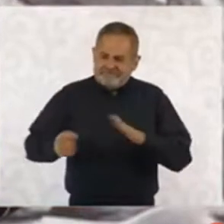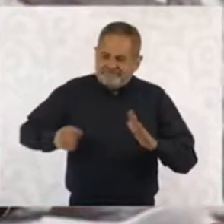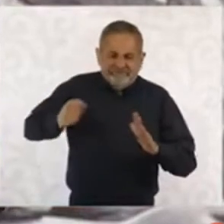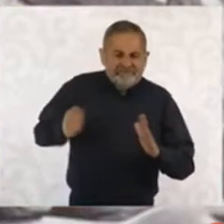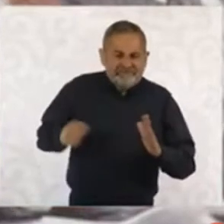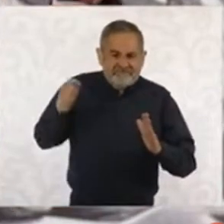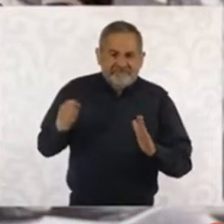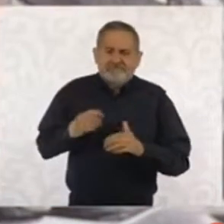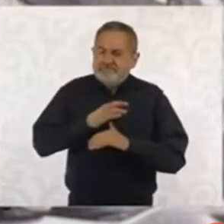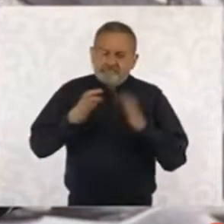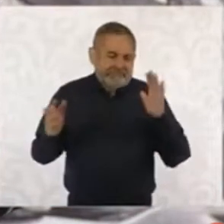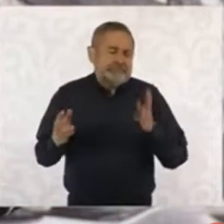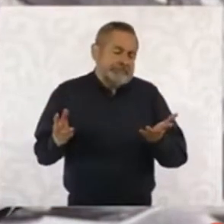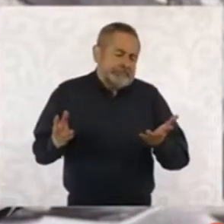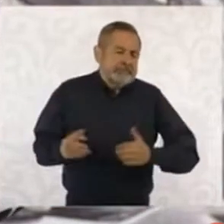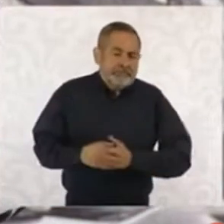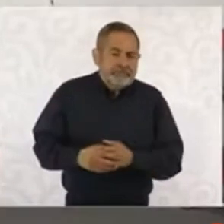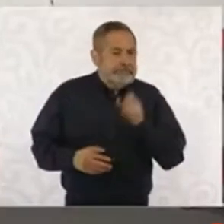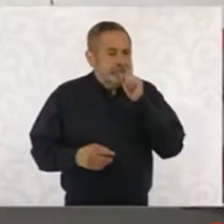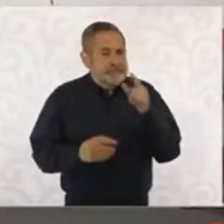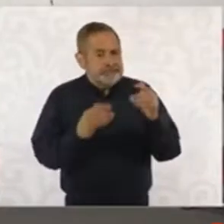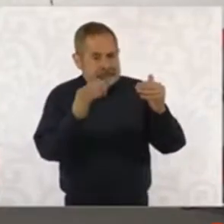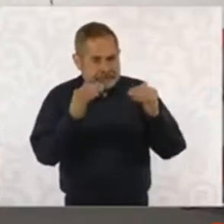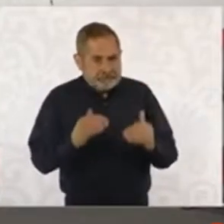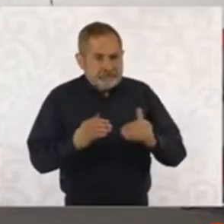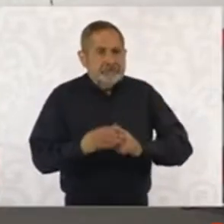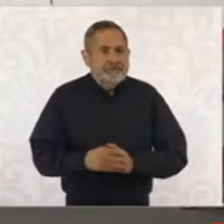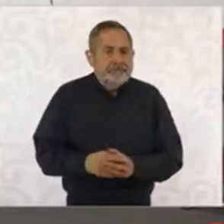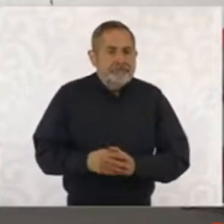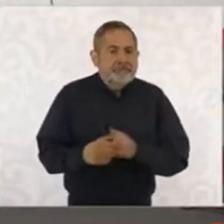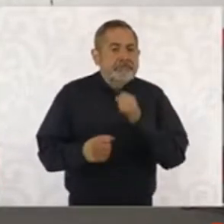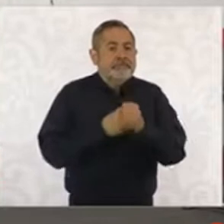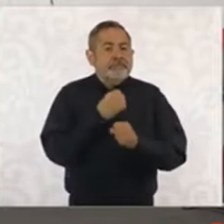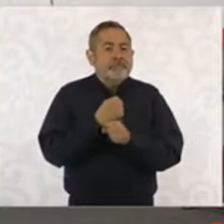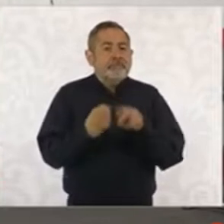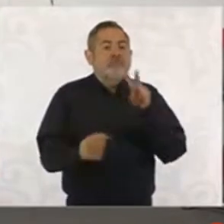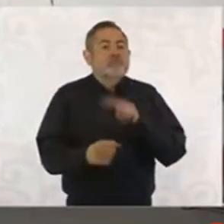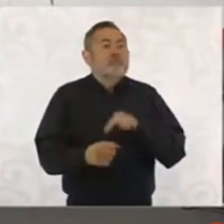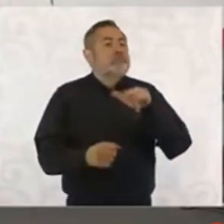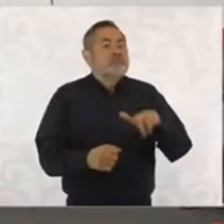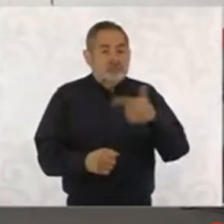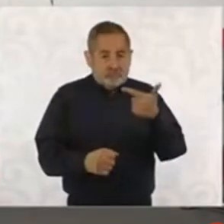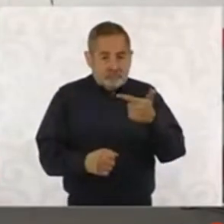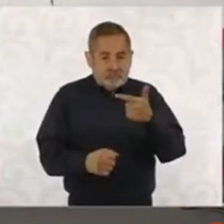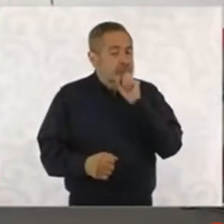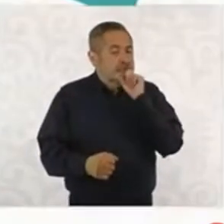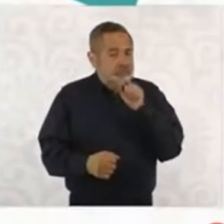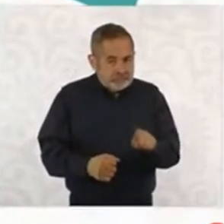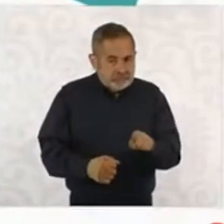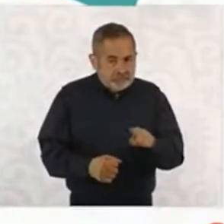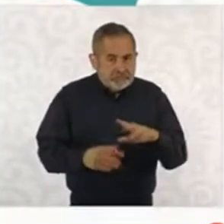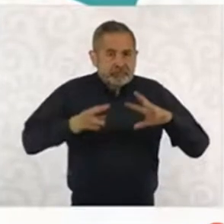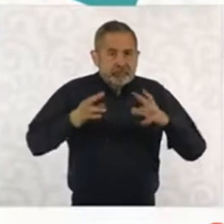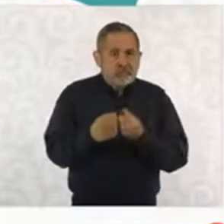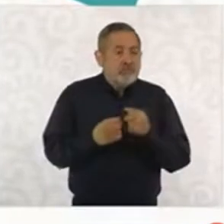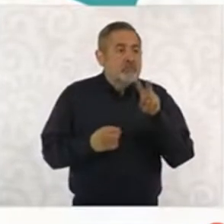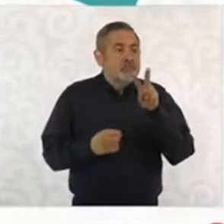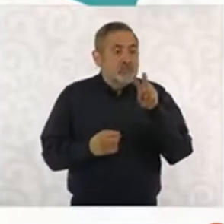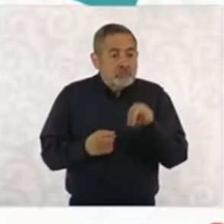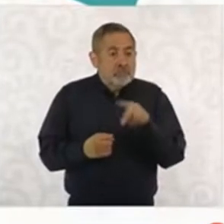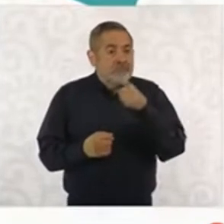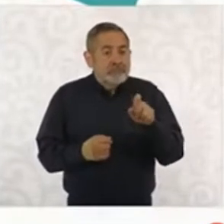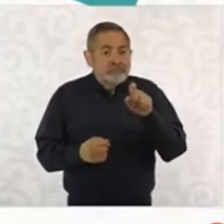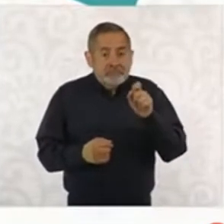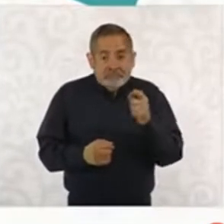la Corte. Lo mismo pasa, siguiente por favor, en el 2012, con un monto de